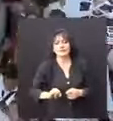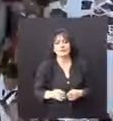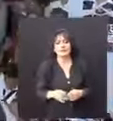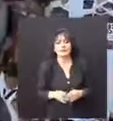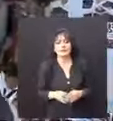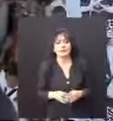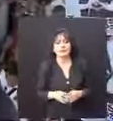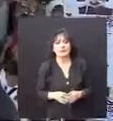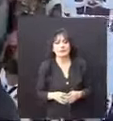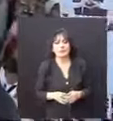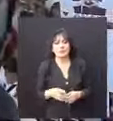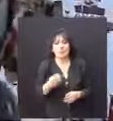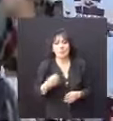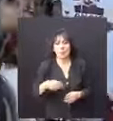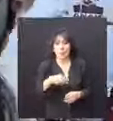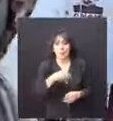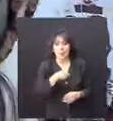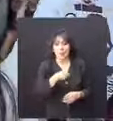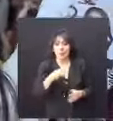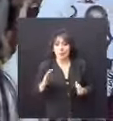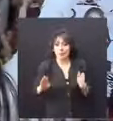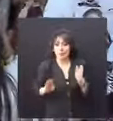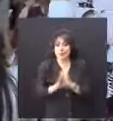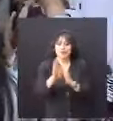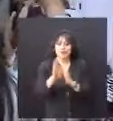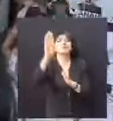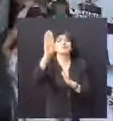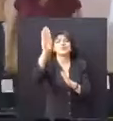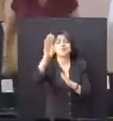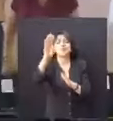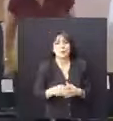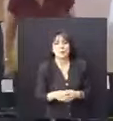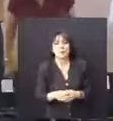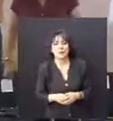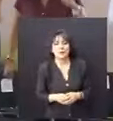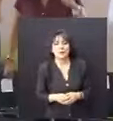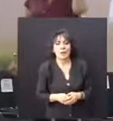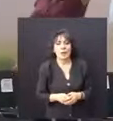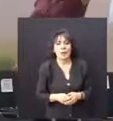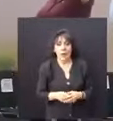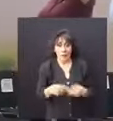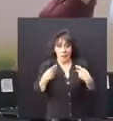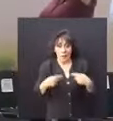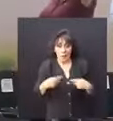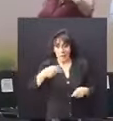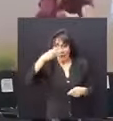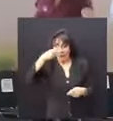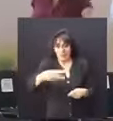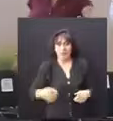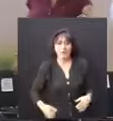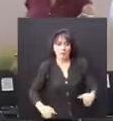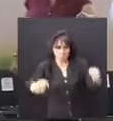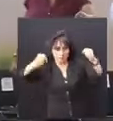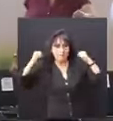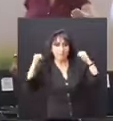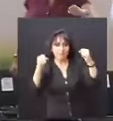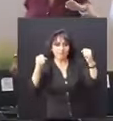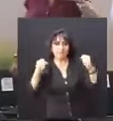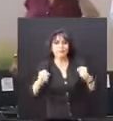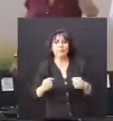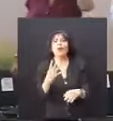México. ¡Que viva Chalco! ¡Que viva el Estado de México! ¡Que viva la